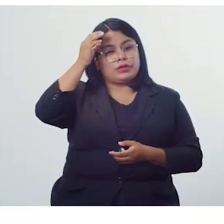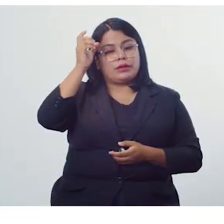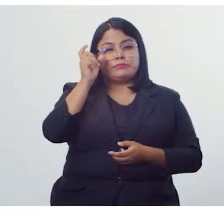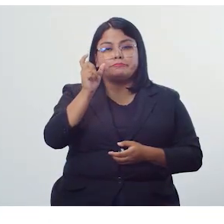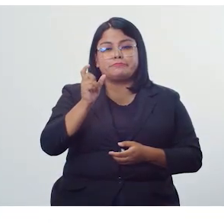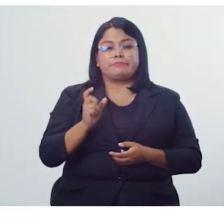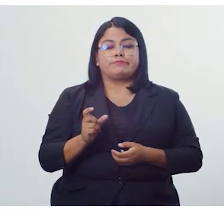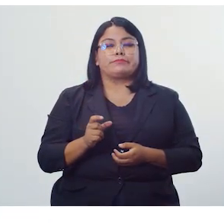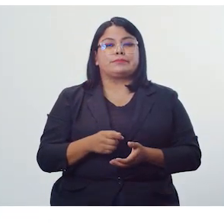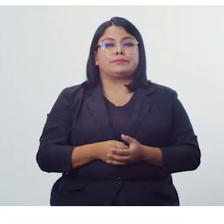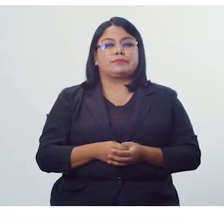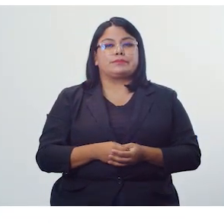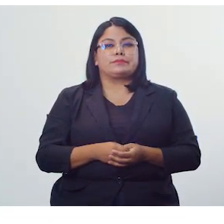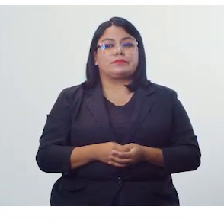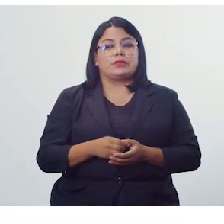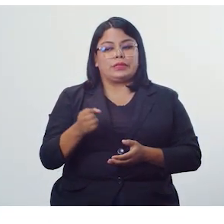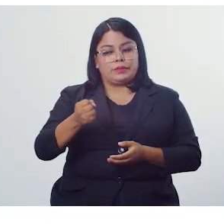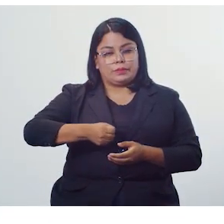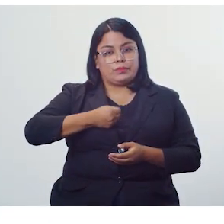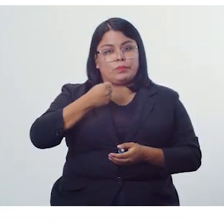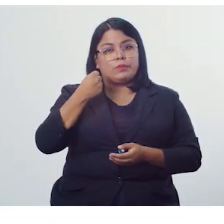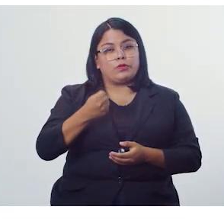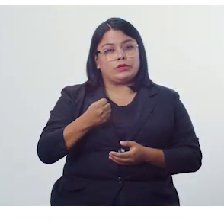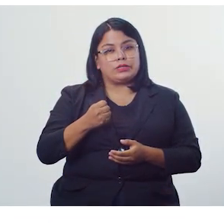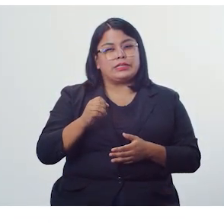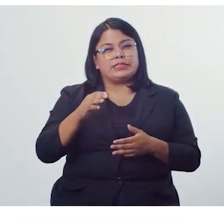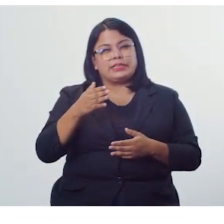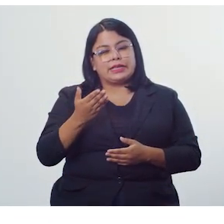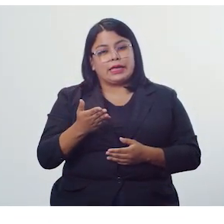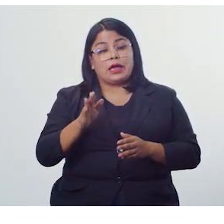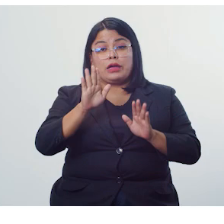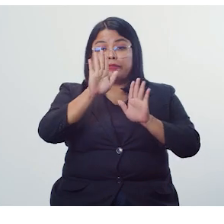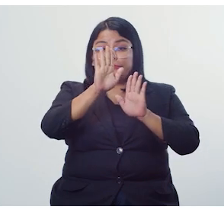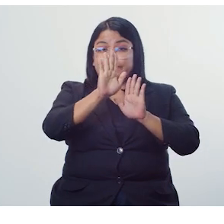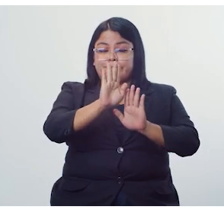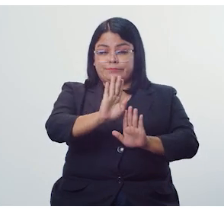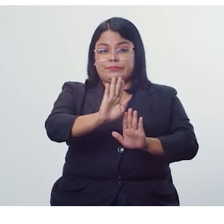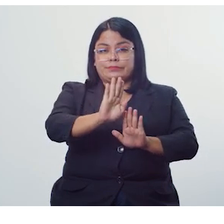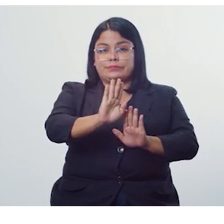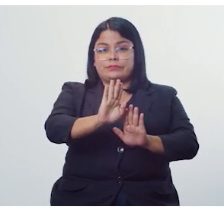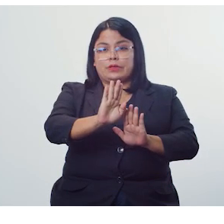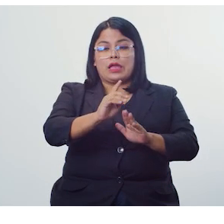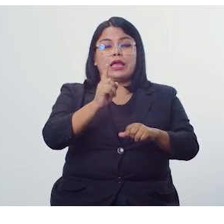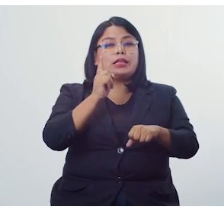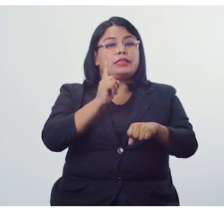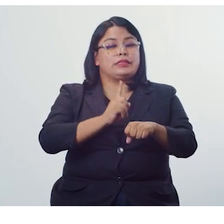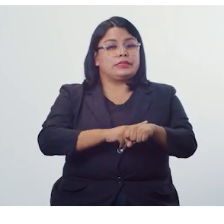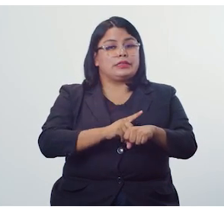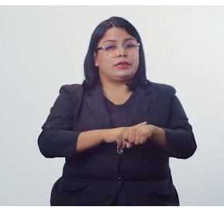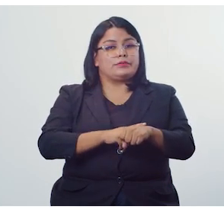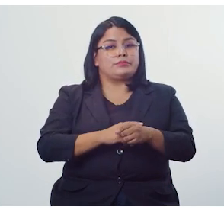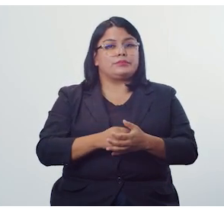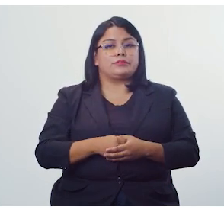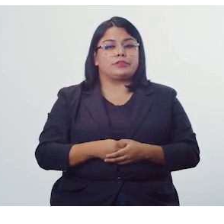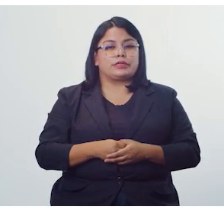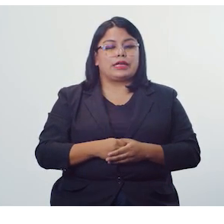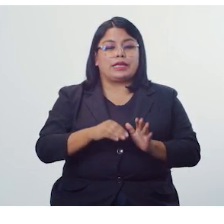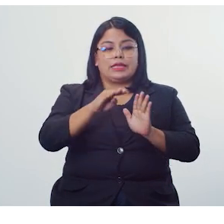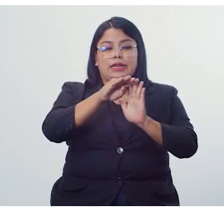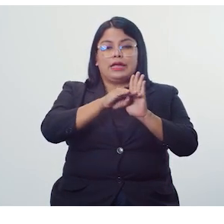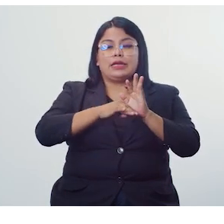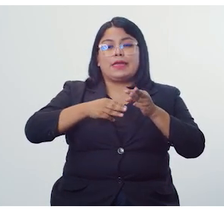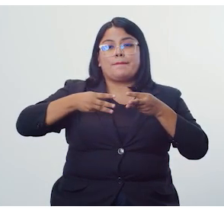Conozcamos las palabras, lo importante es respetar cada uno de los momentos que la